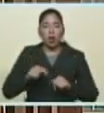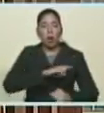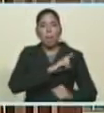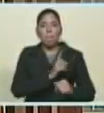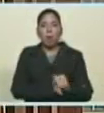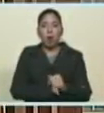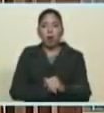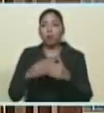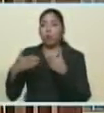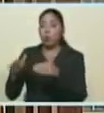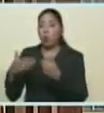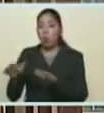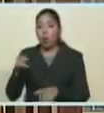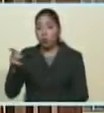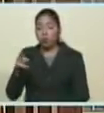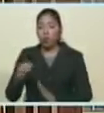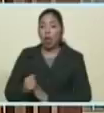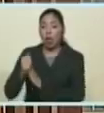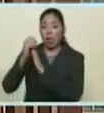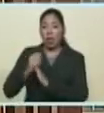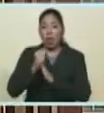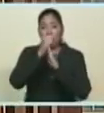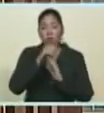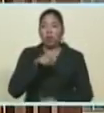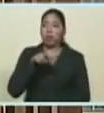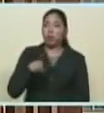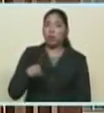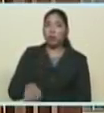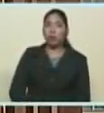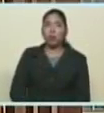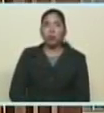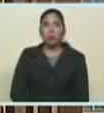poder popular con sus voceros, sus dirigentes de base,